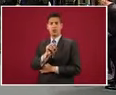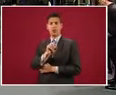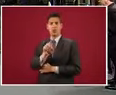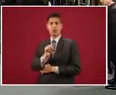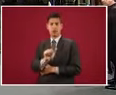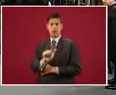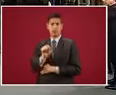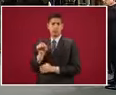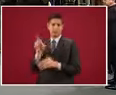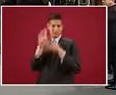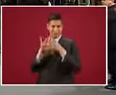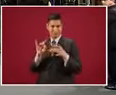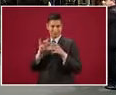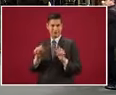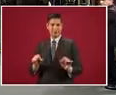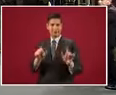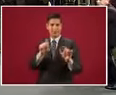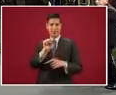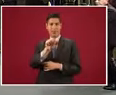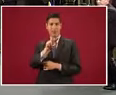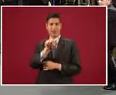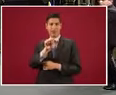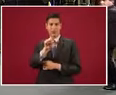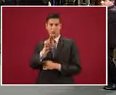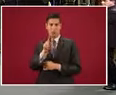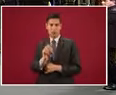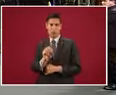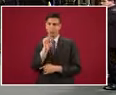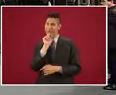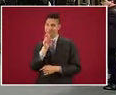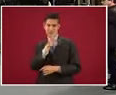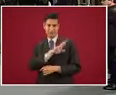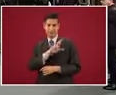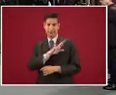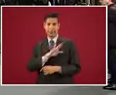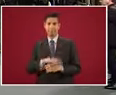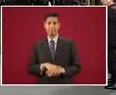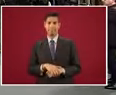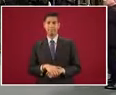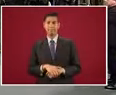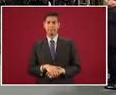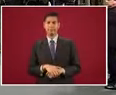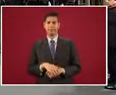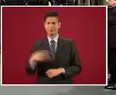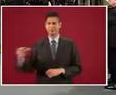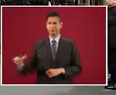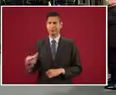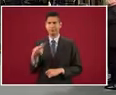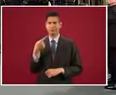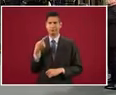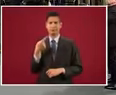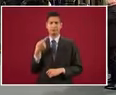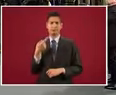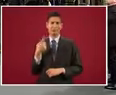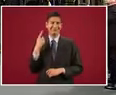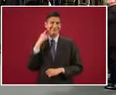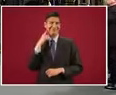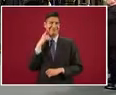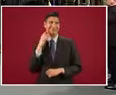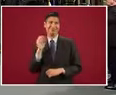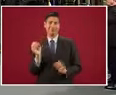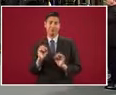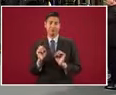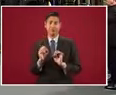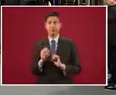renta. Presidente, ¿la fecha del 15 de septiembre es la definitiva? Sí. Habíamos pensado